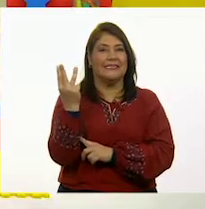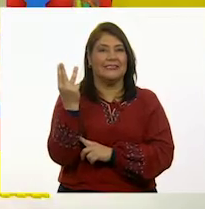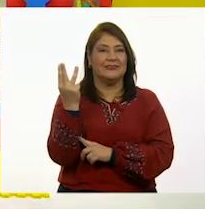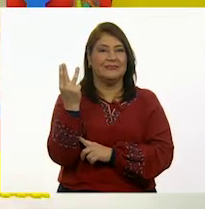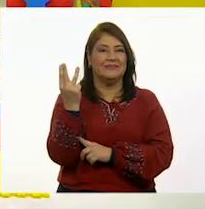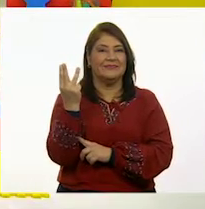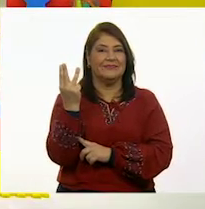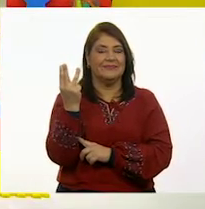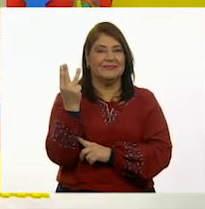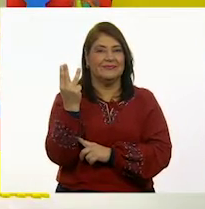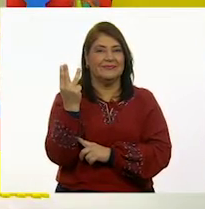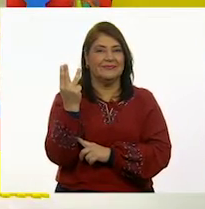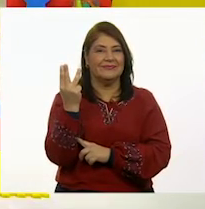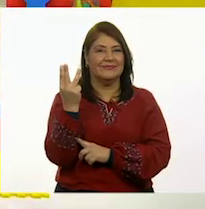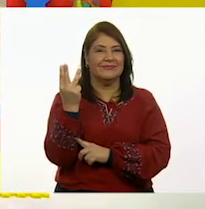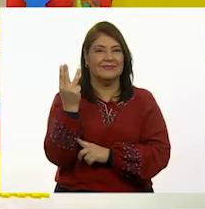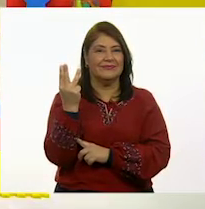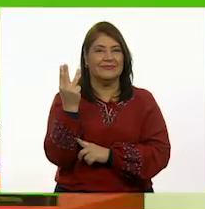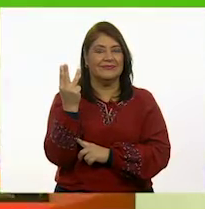Tres.